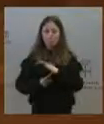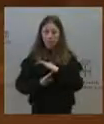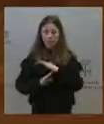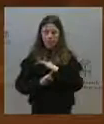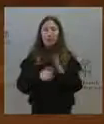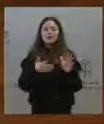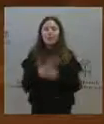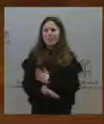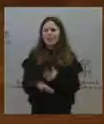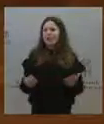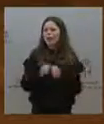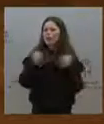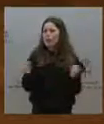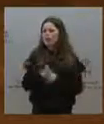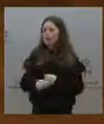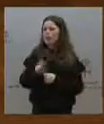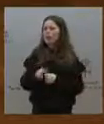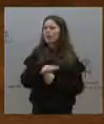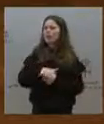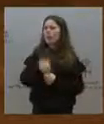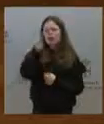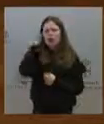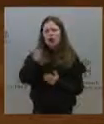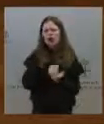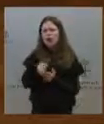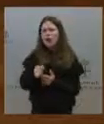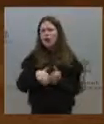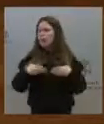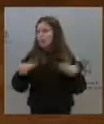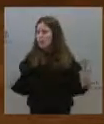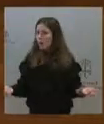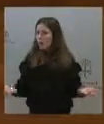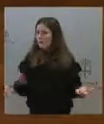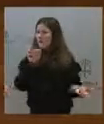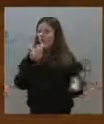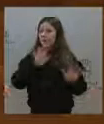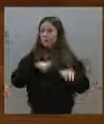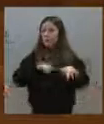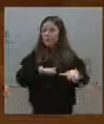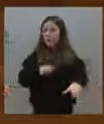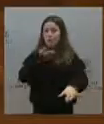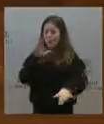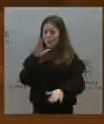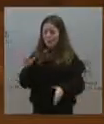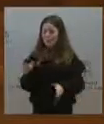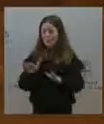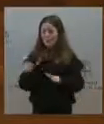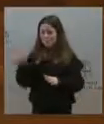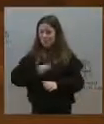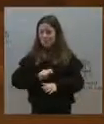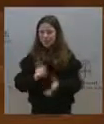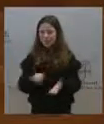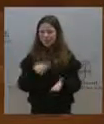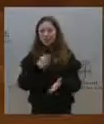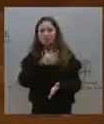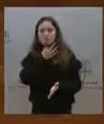medio rural? Si están saliendo a la calle, ¿por qué no llegan a final de mes? ¿Cuál es la recuperación que usted nos plantea del medio rural?